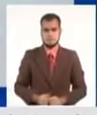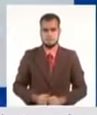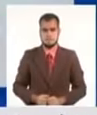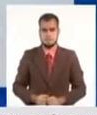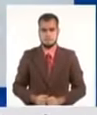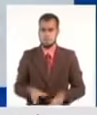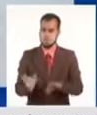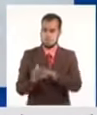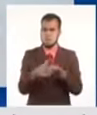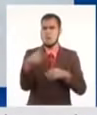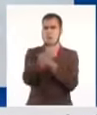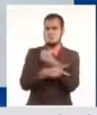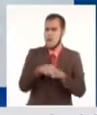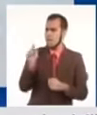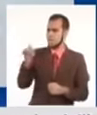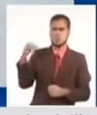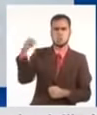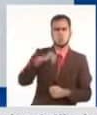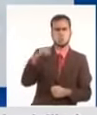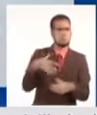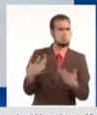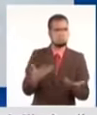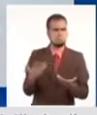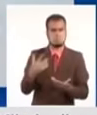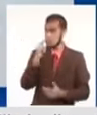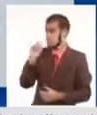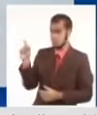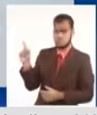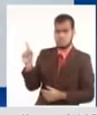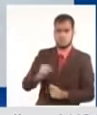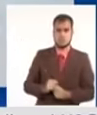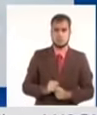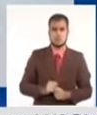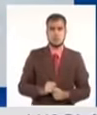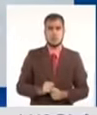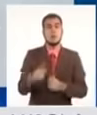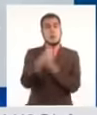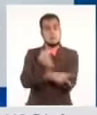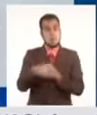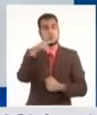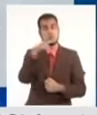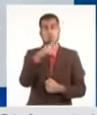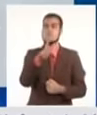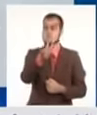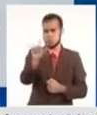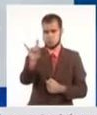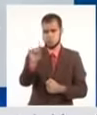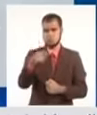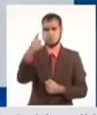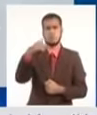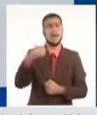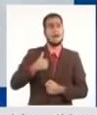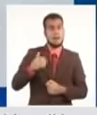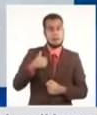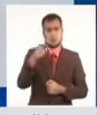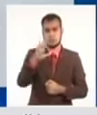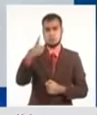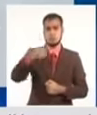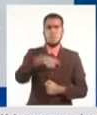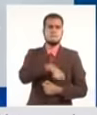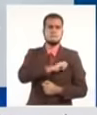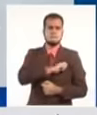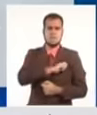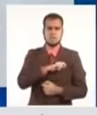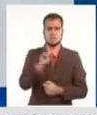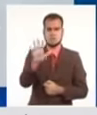de procedencia, también los tienen ahí. 29 procedentes de Rusia, Canadá 5, España 5, Portugal